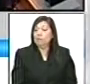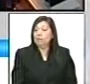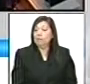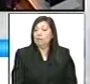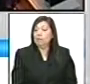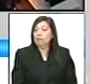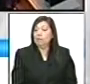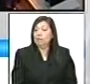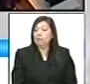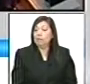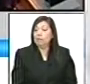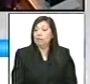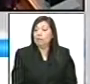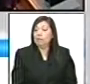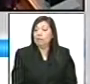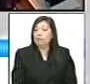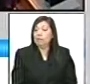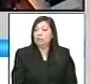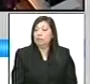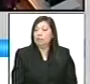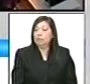Oliva Corrales.